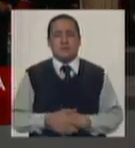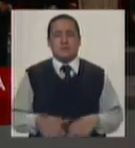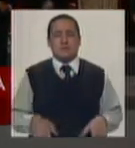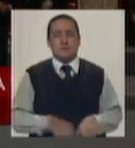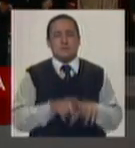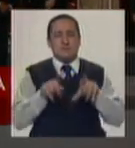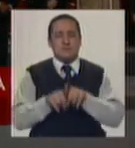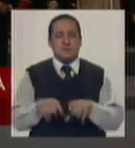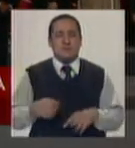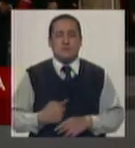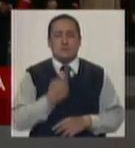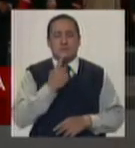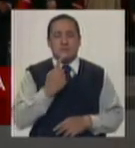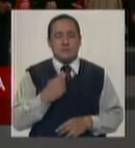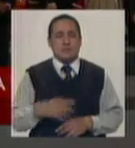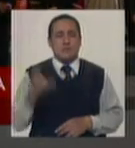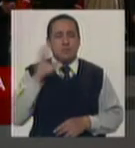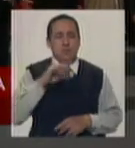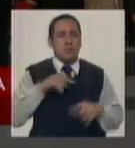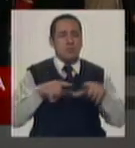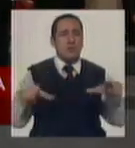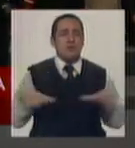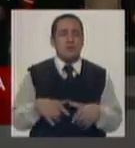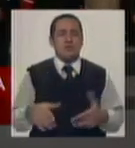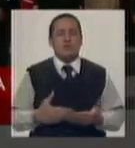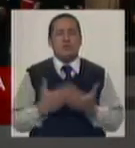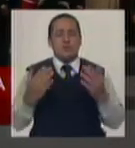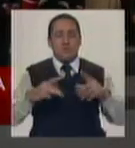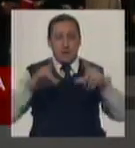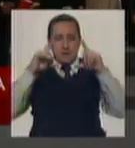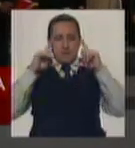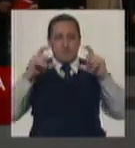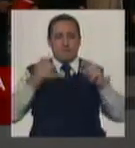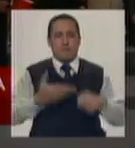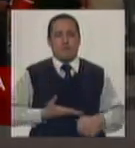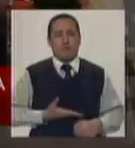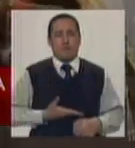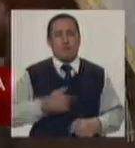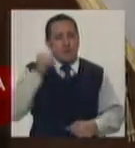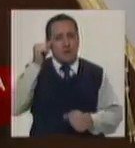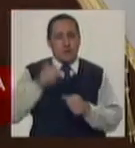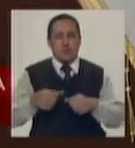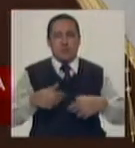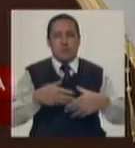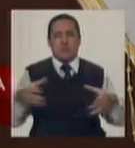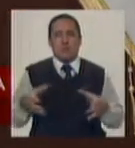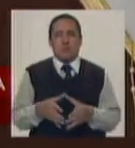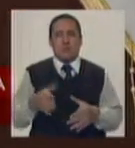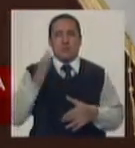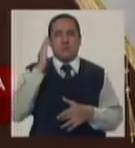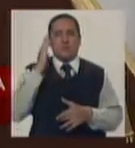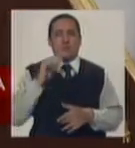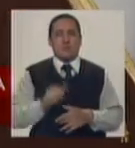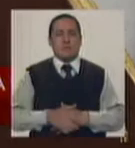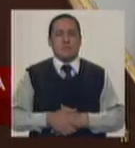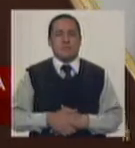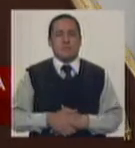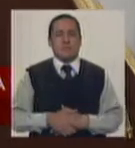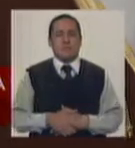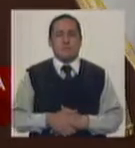están buscando un lugar apropiado para la foto oficial de la cumbre ASPA.